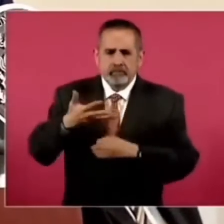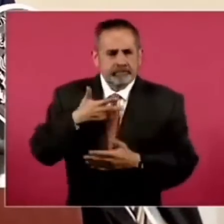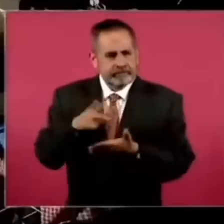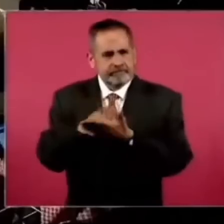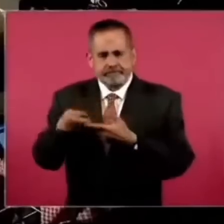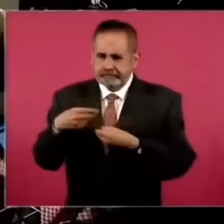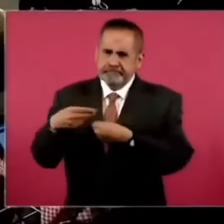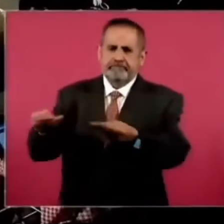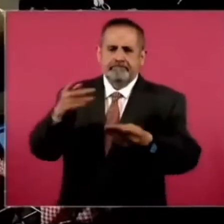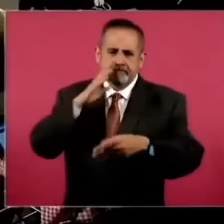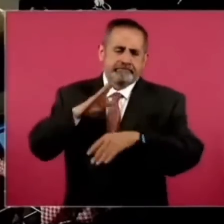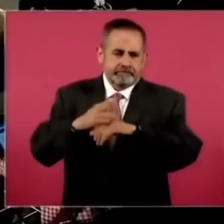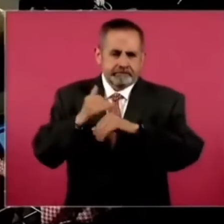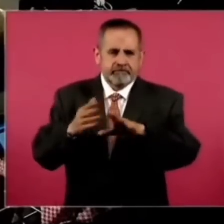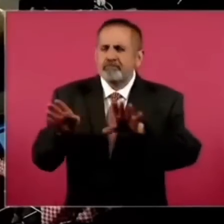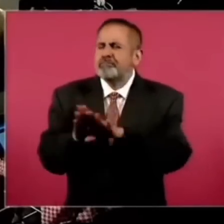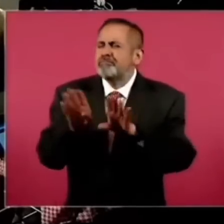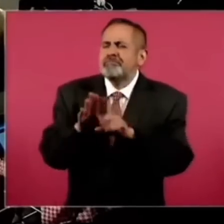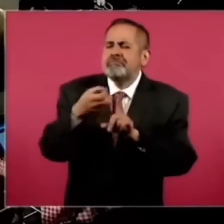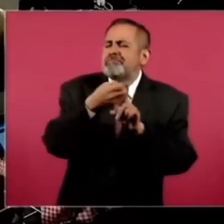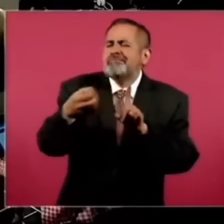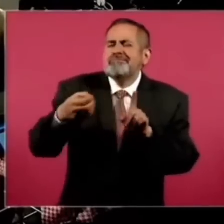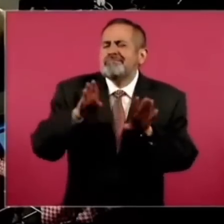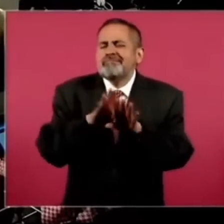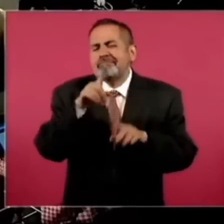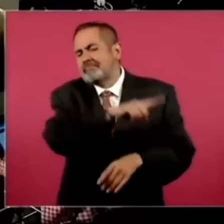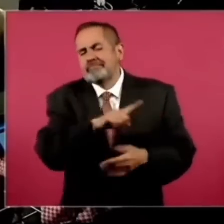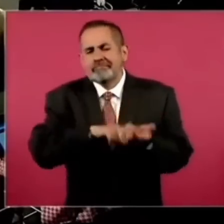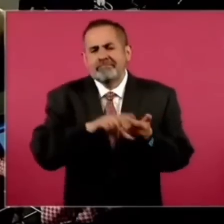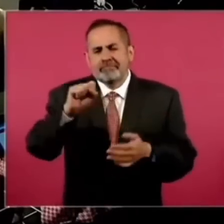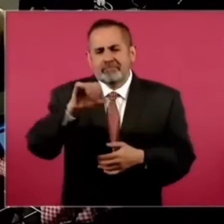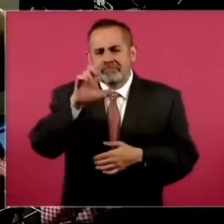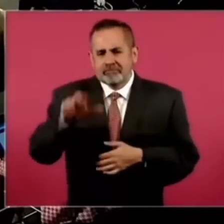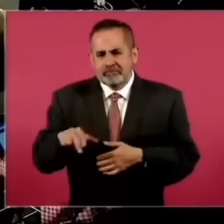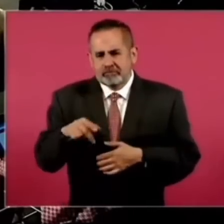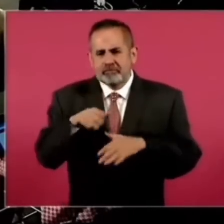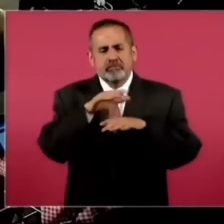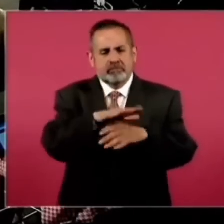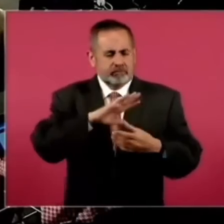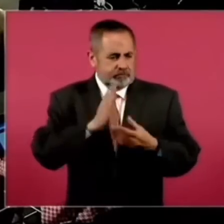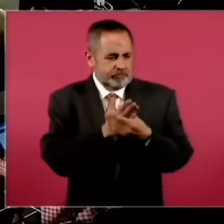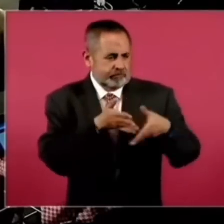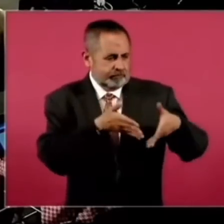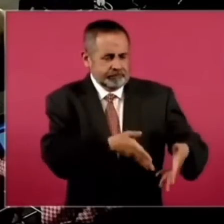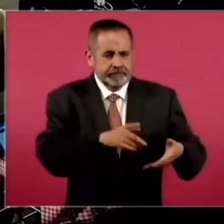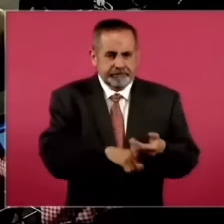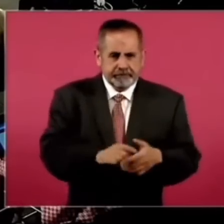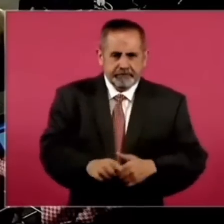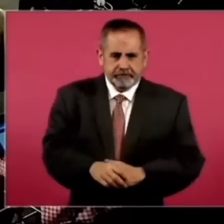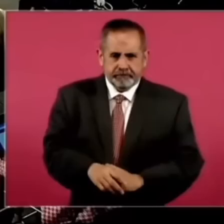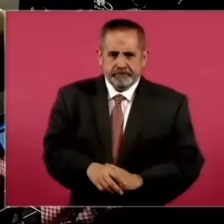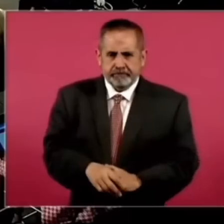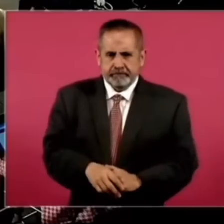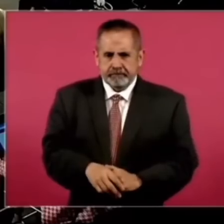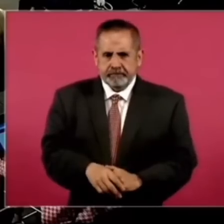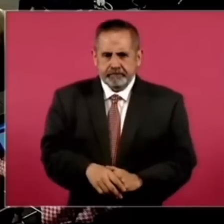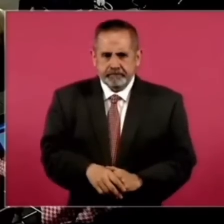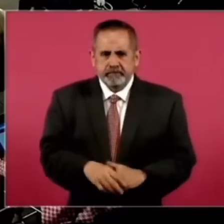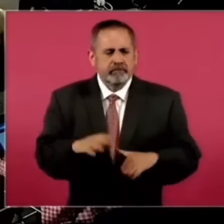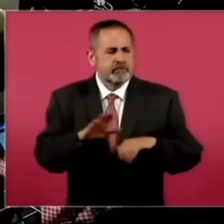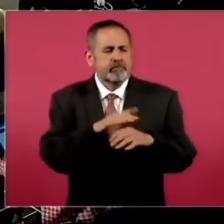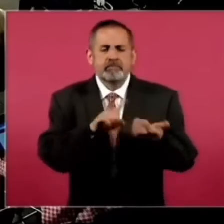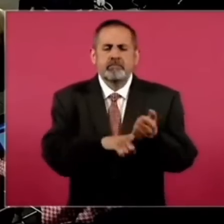tener más información. ¿Cómo es el procedimiento? Sí, En este caso del expediente. o sea,